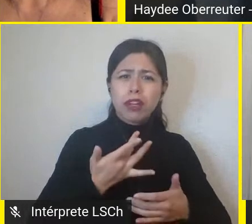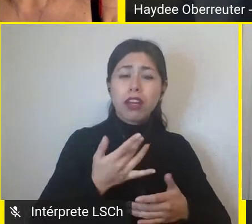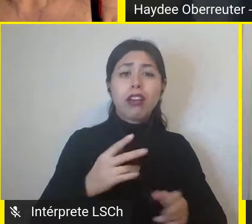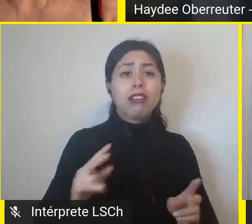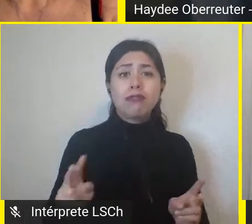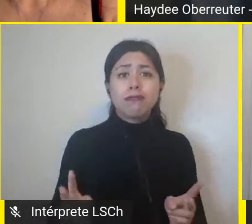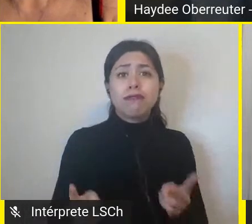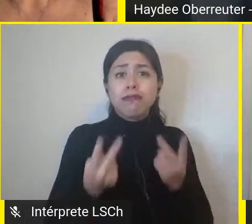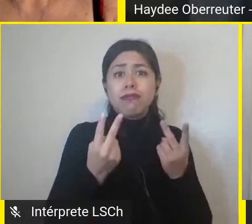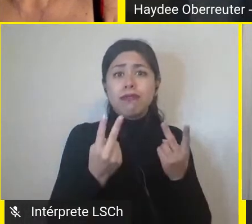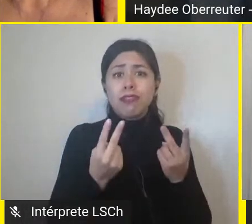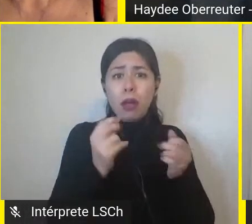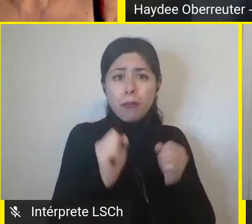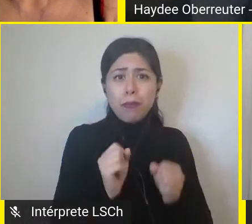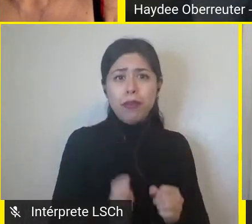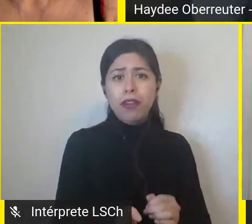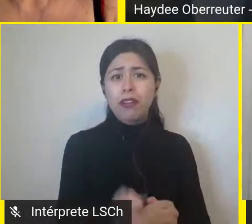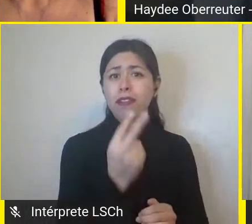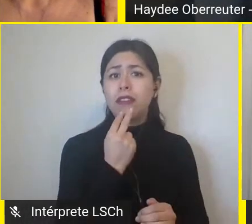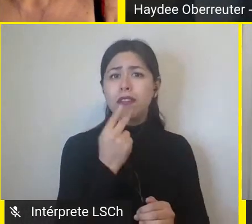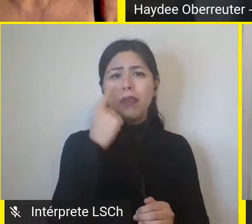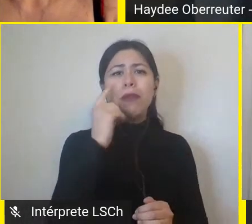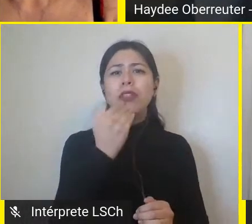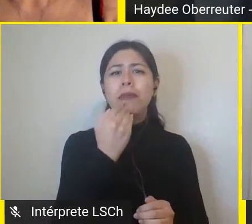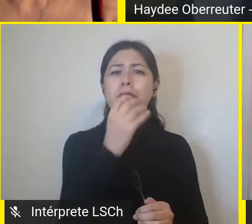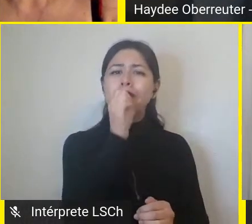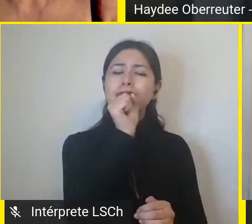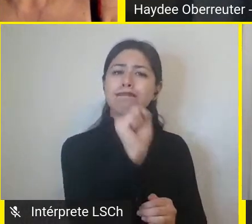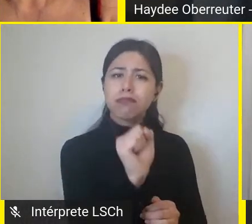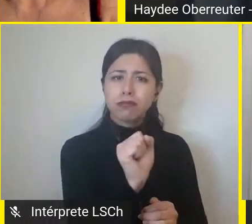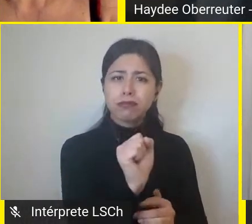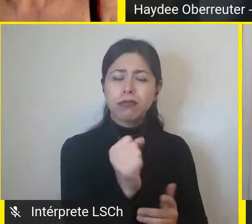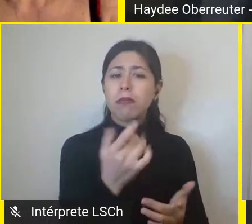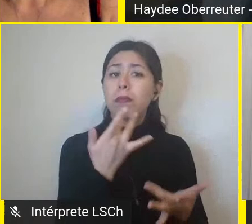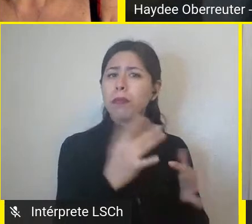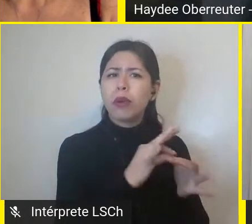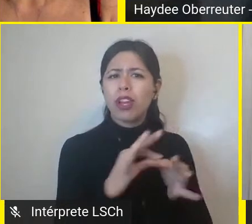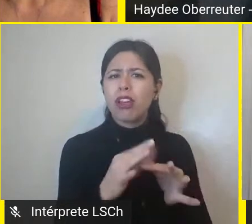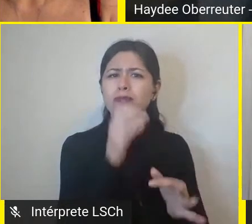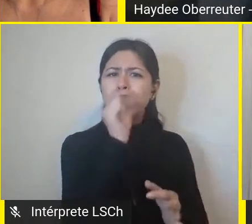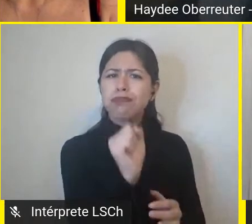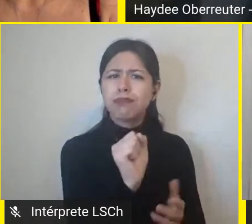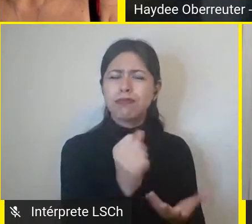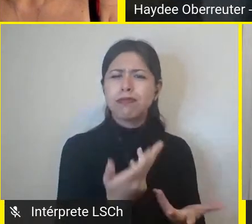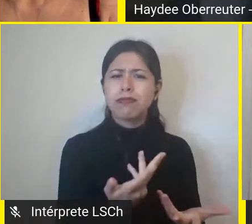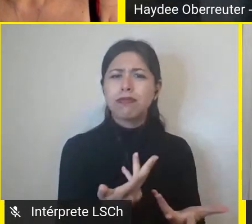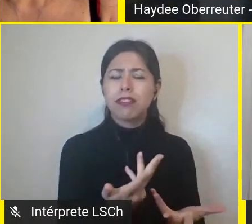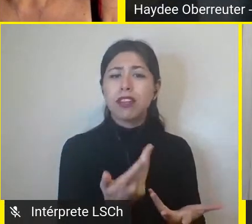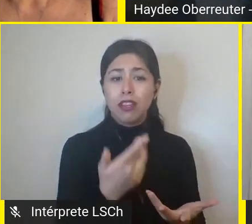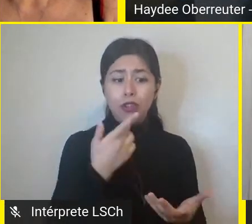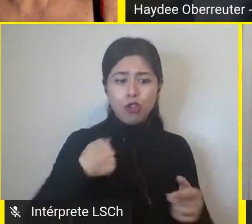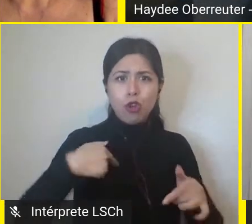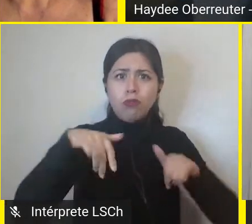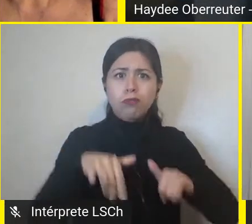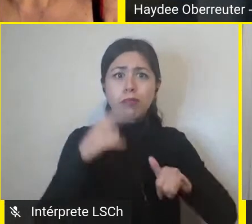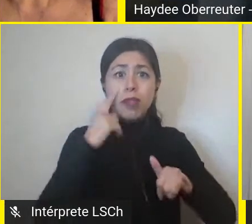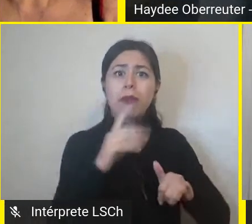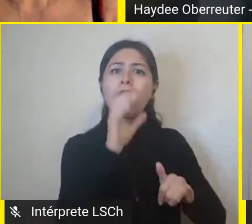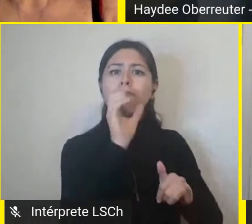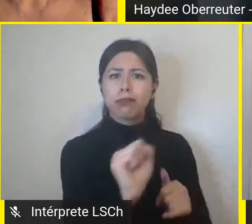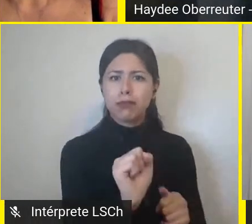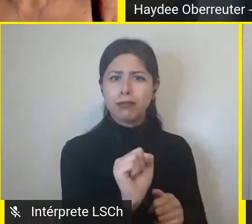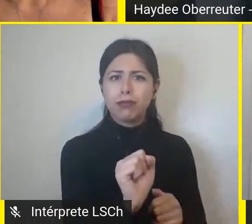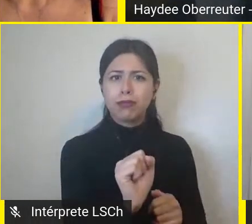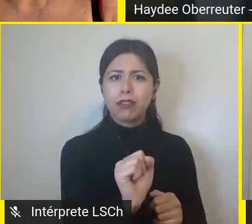pero también como una forma de resistencia. ¿Por qué? Porque yo me quedé, pero me quedé para resistir. Me